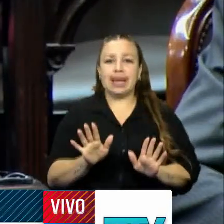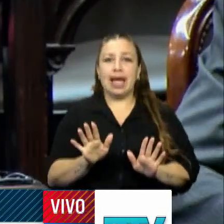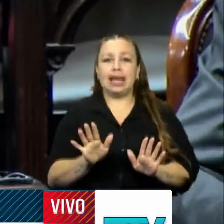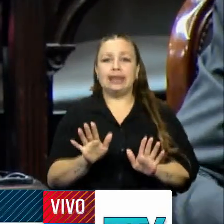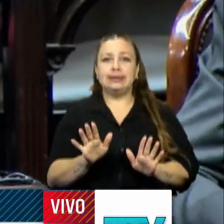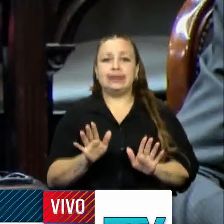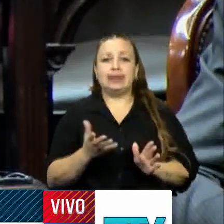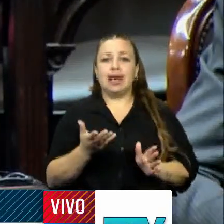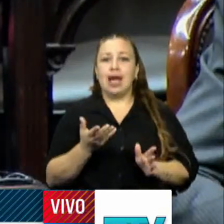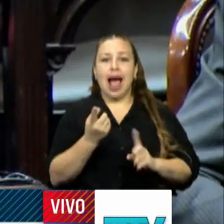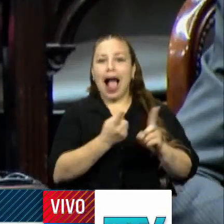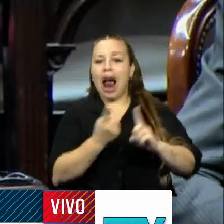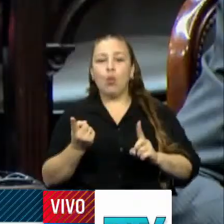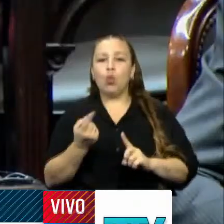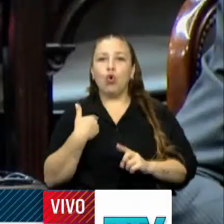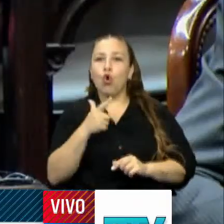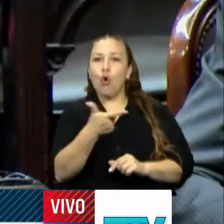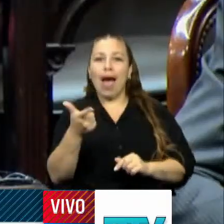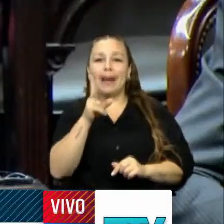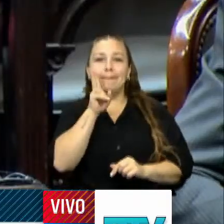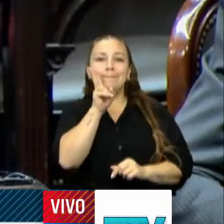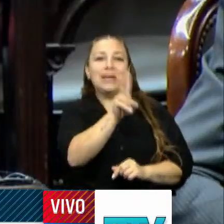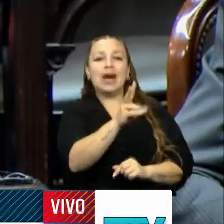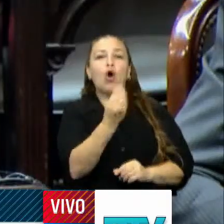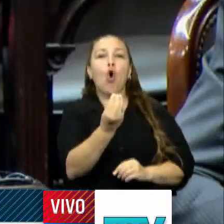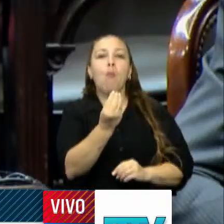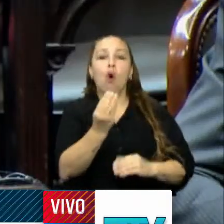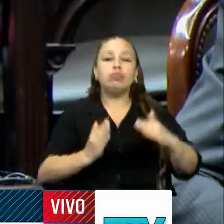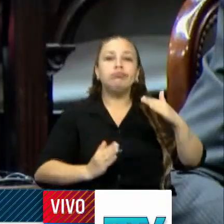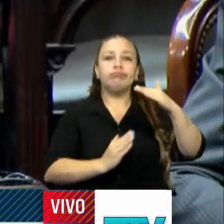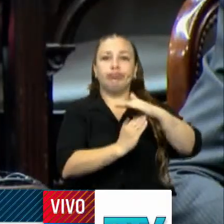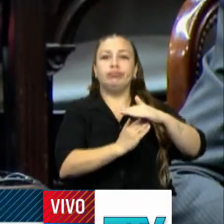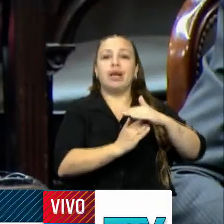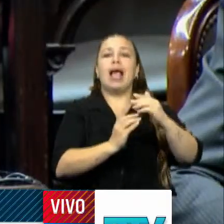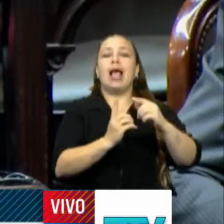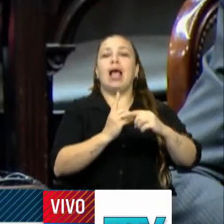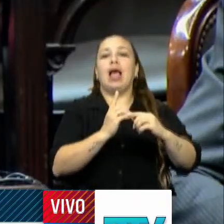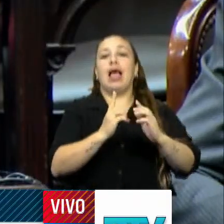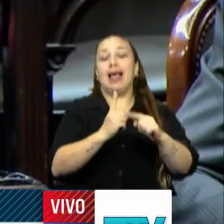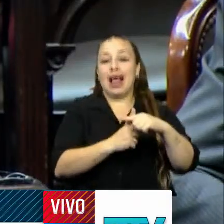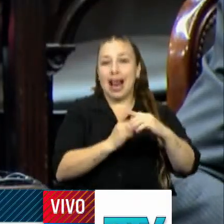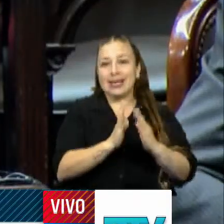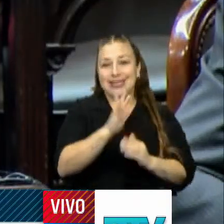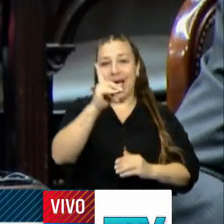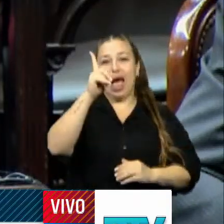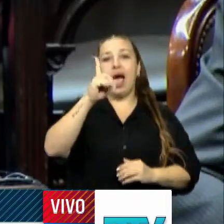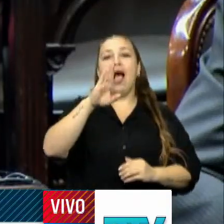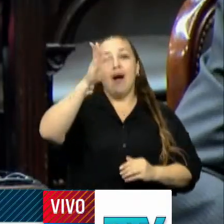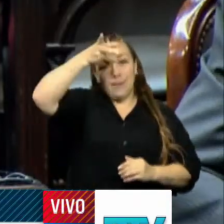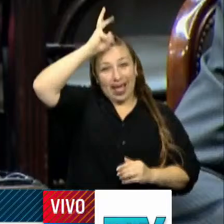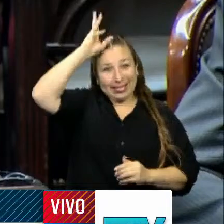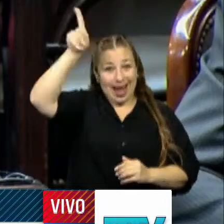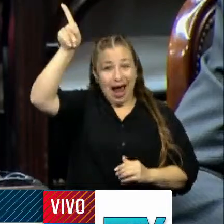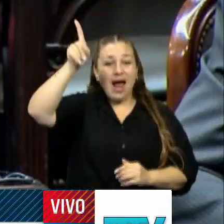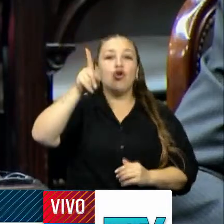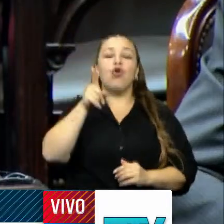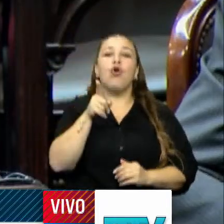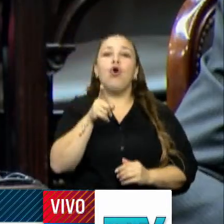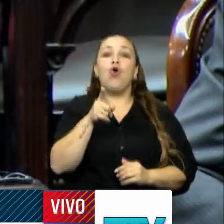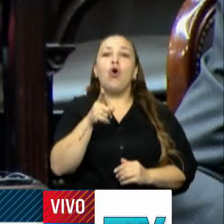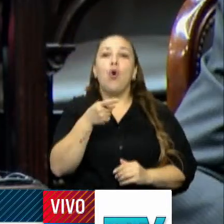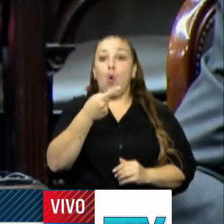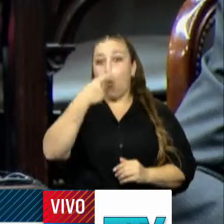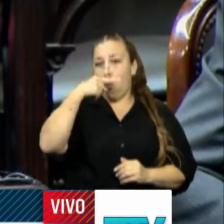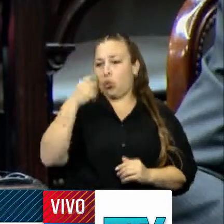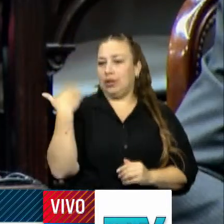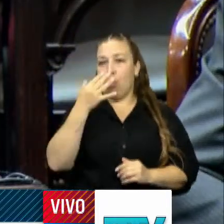le poníamos la mirada a lo que hacía el Vaticano o lo que hacía un Papa como se la pusimos en los últimos